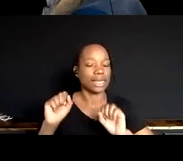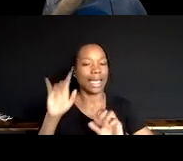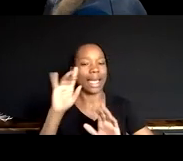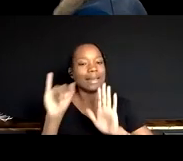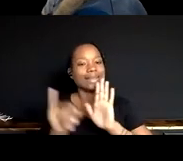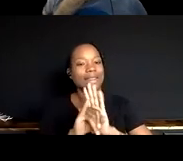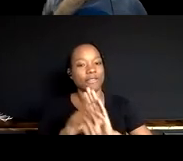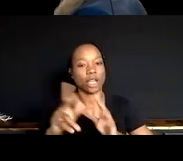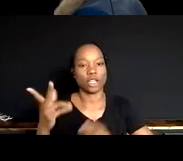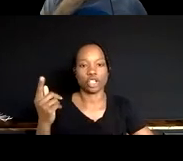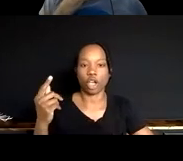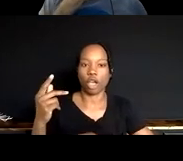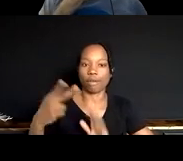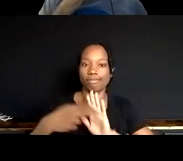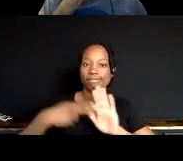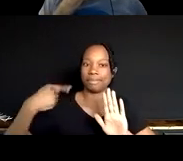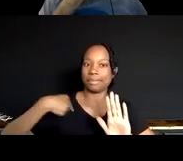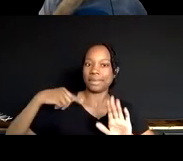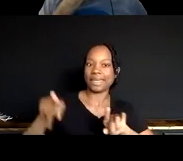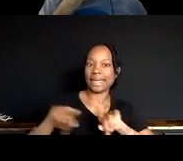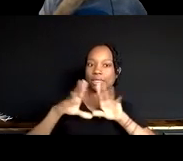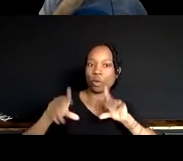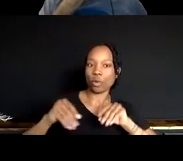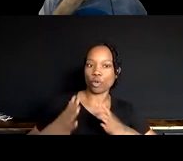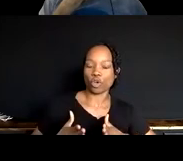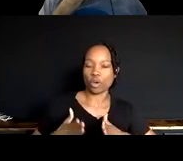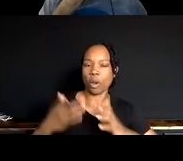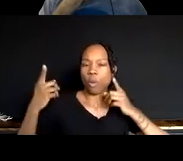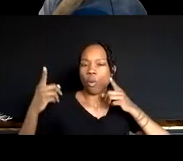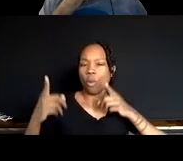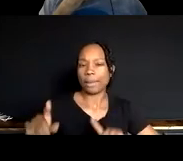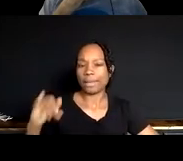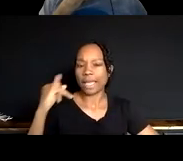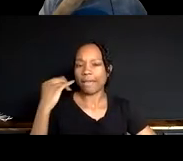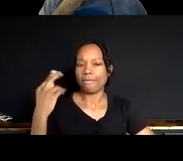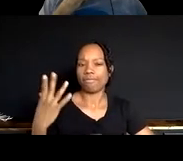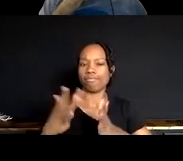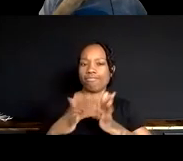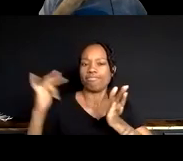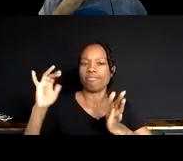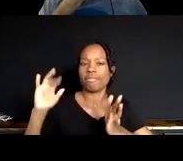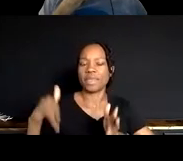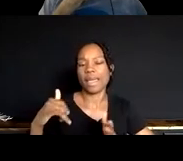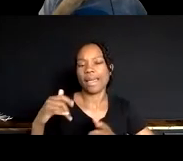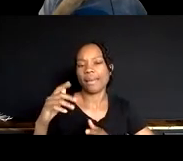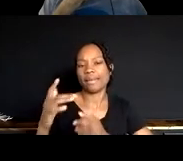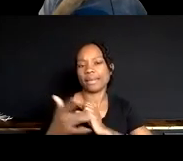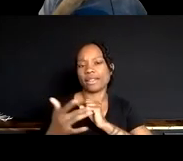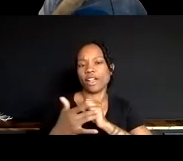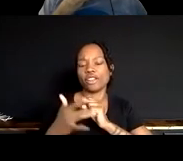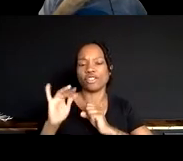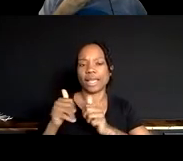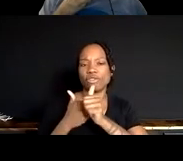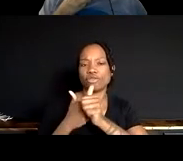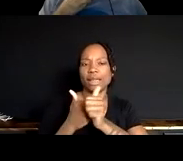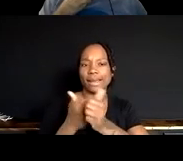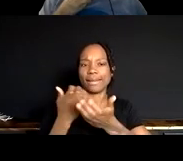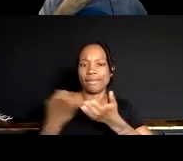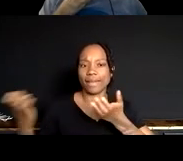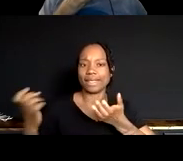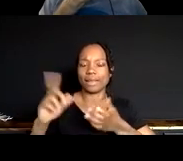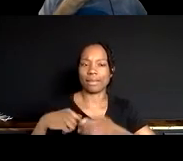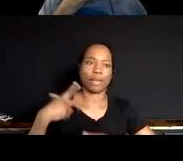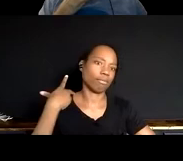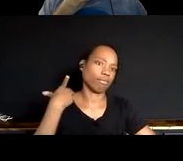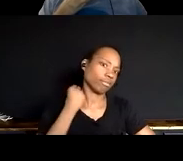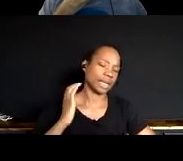puedan identificar que yo soy el dueño de ese perro si se pierde. ¿Qué ocurre cuando tomamos esa tecnología y lo insertamos en nuestros